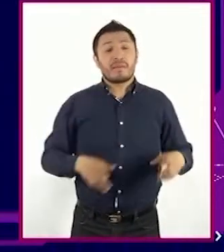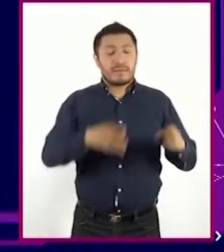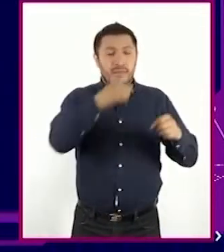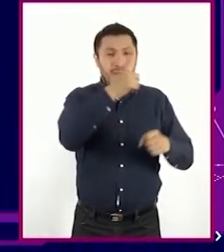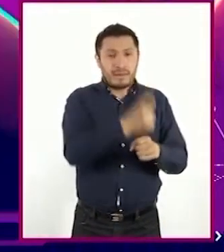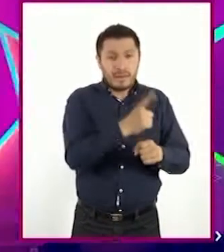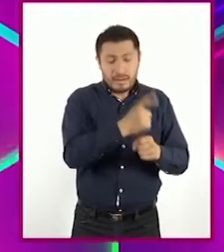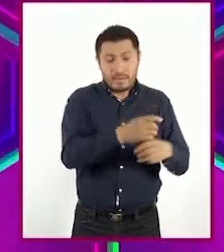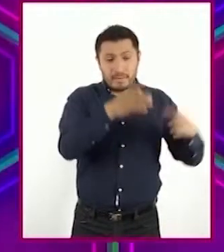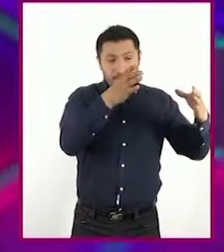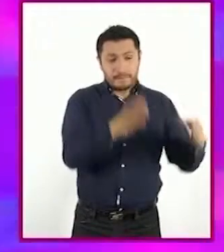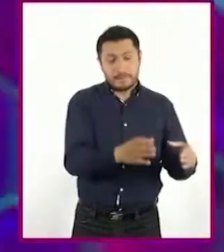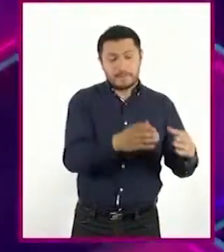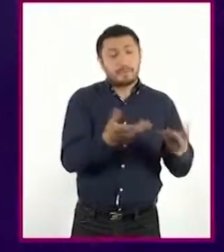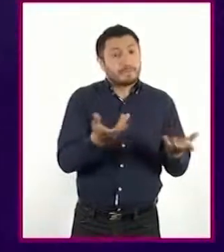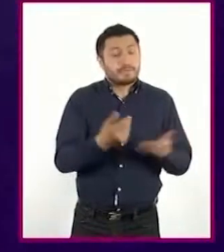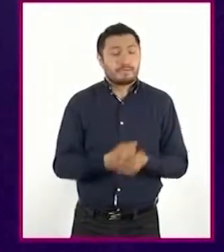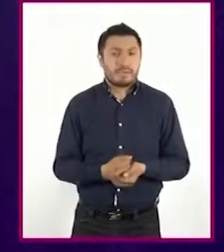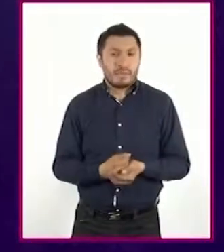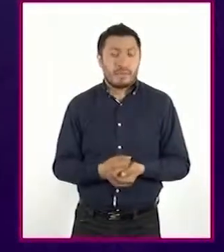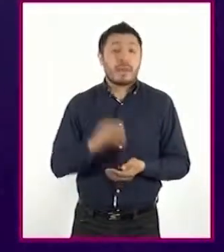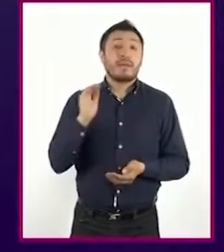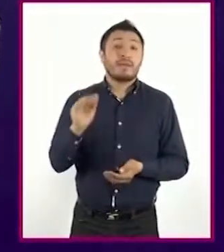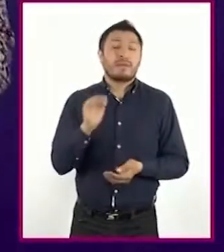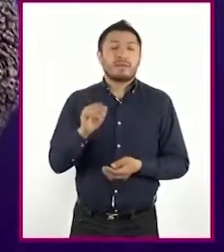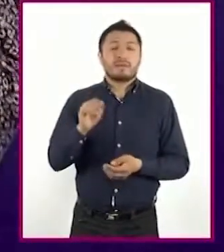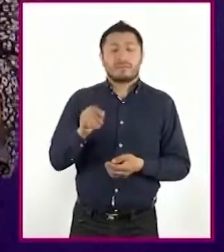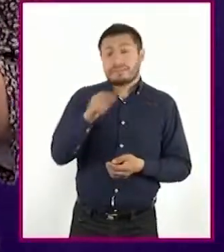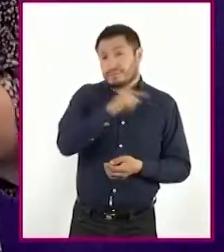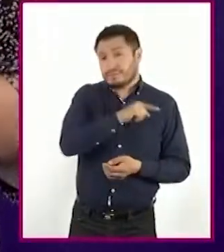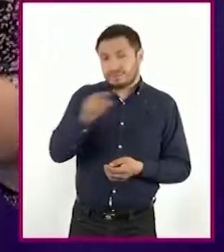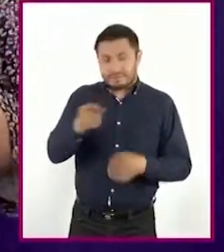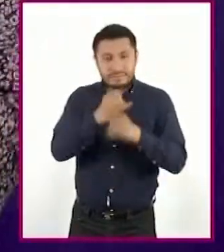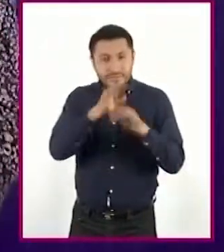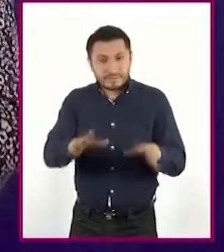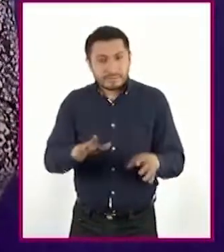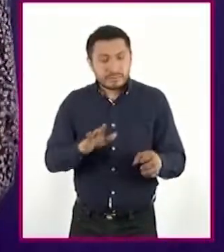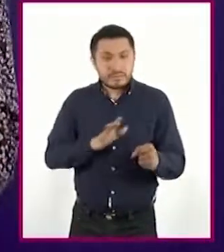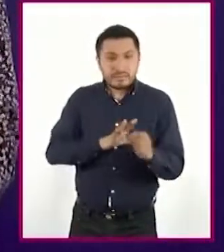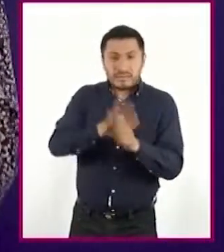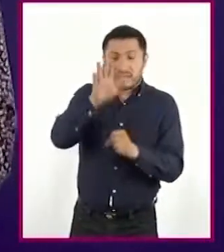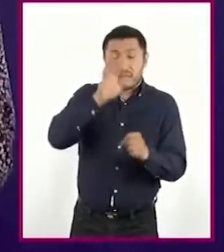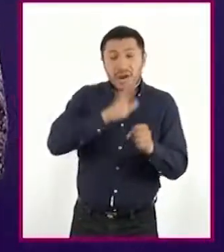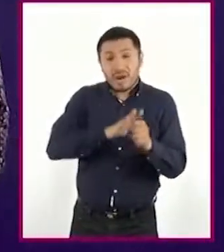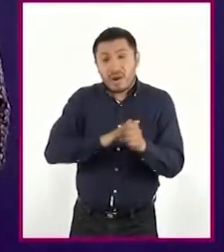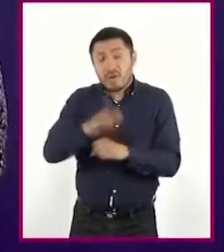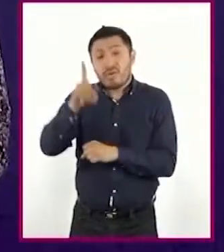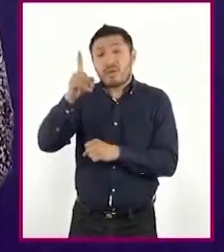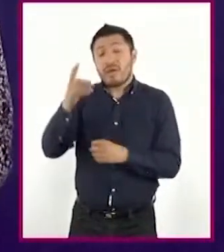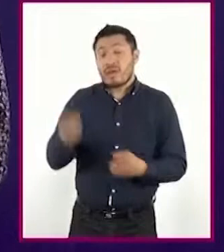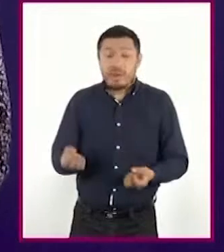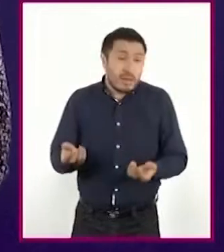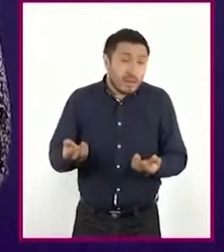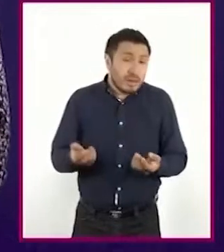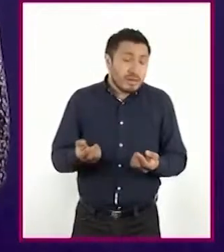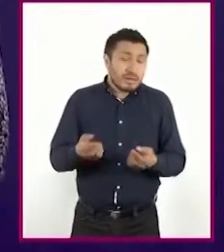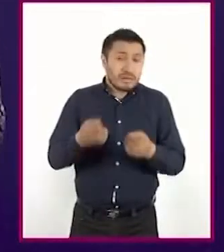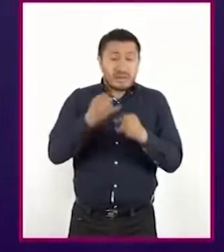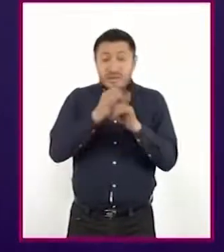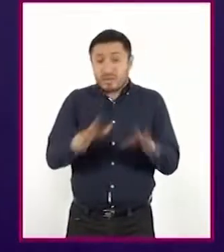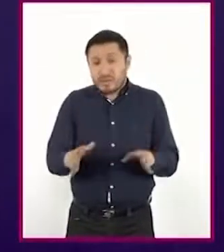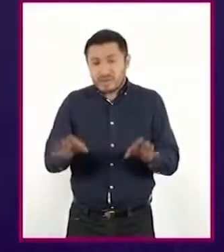del primer grupo. Leslie, de acuerdo con los datos, ¿cuál es la menor cantidad de agua que las alumnas y los